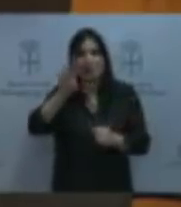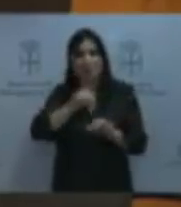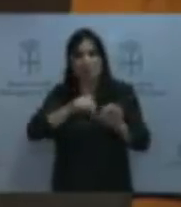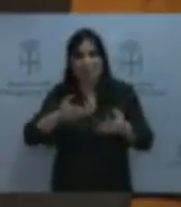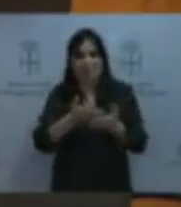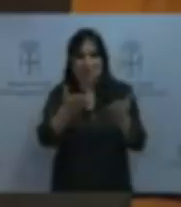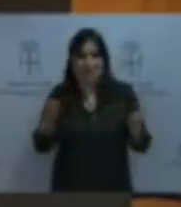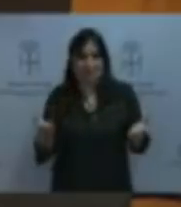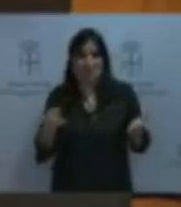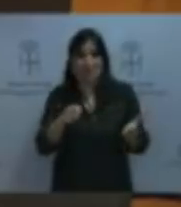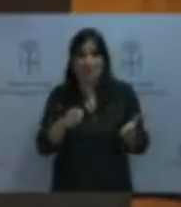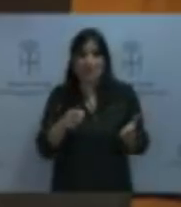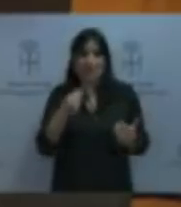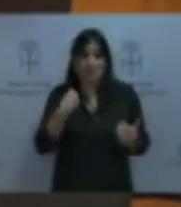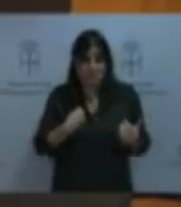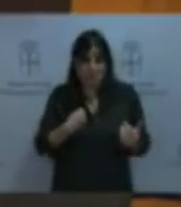ocupadas temporal e